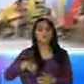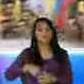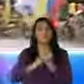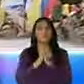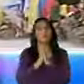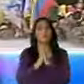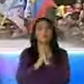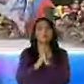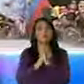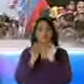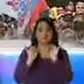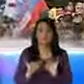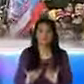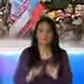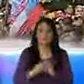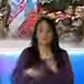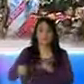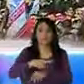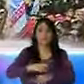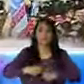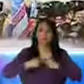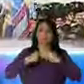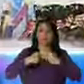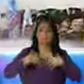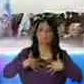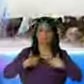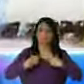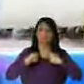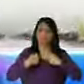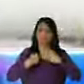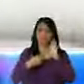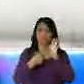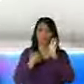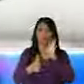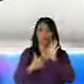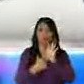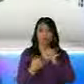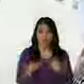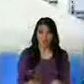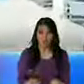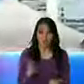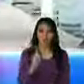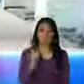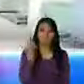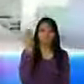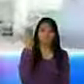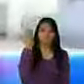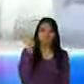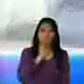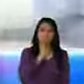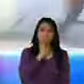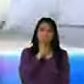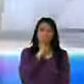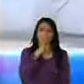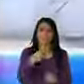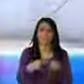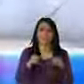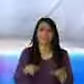esa gallardía que han demostrado, no solo ahora, sino de